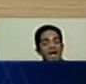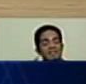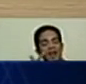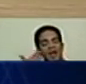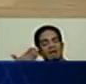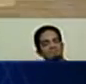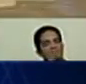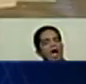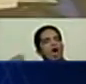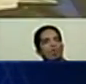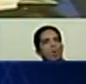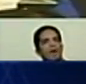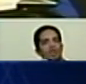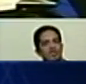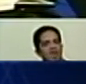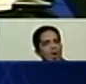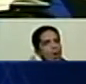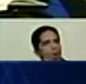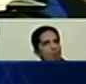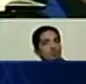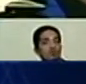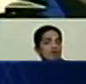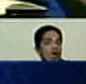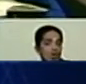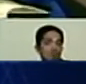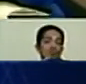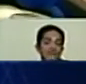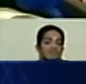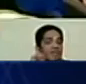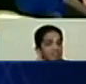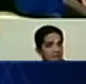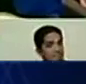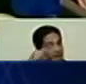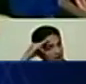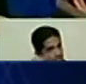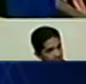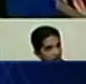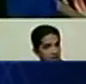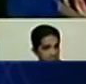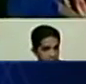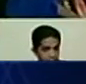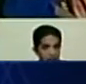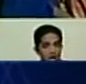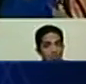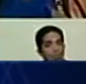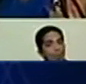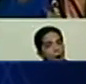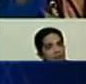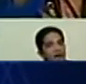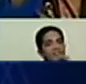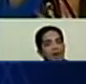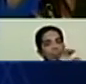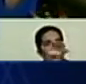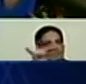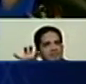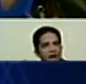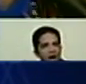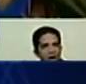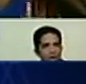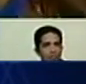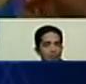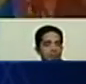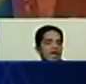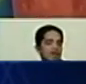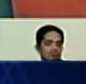la necesidad de respetar los asuntos internos de otros países, de respetar la igualdad soberana de los estados. Así que es un